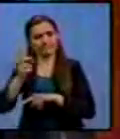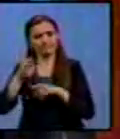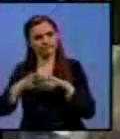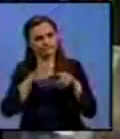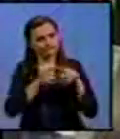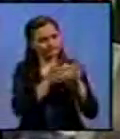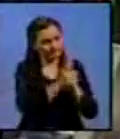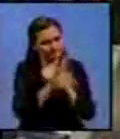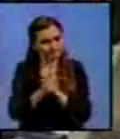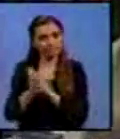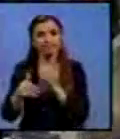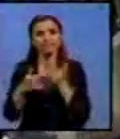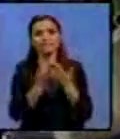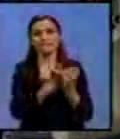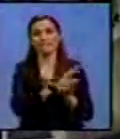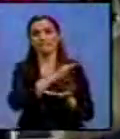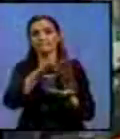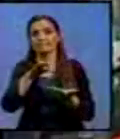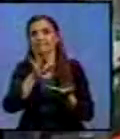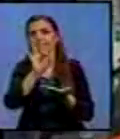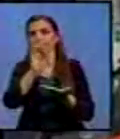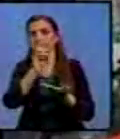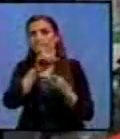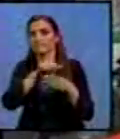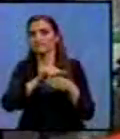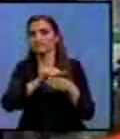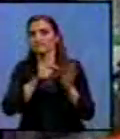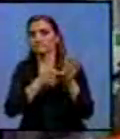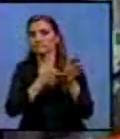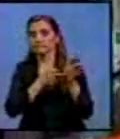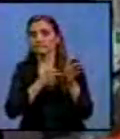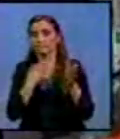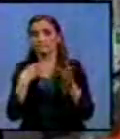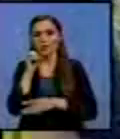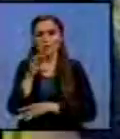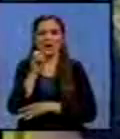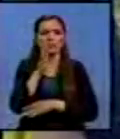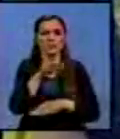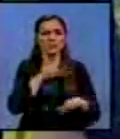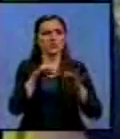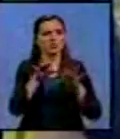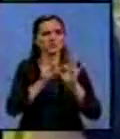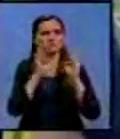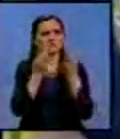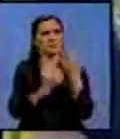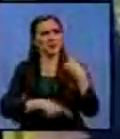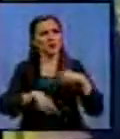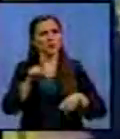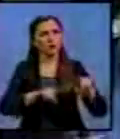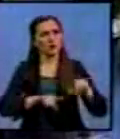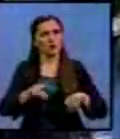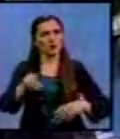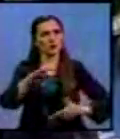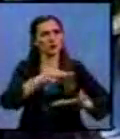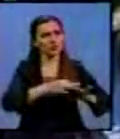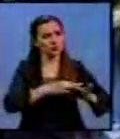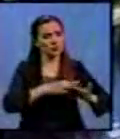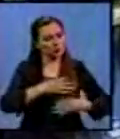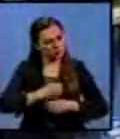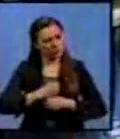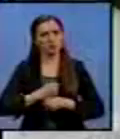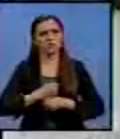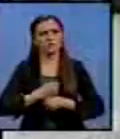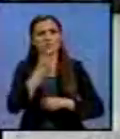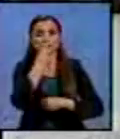de capacitación y 90 simulacros. En las charlas, varias familias que se encuentran en zonas seguras han expresado